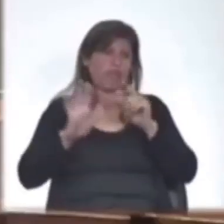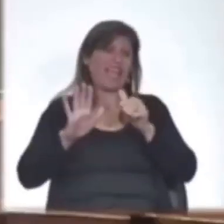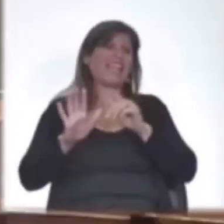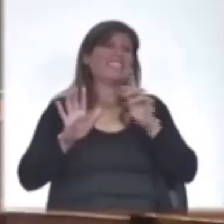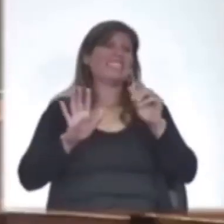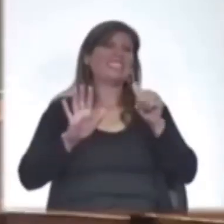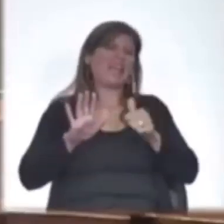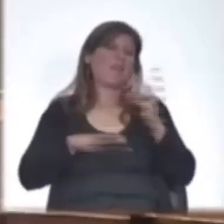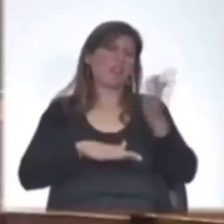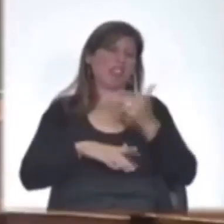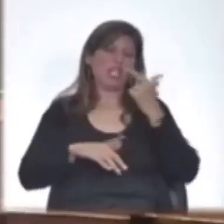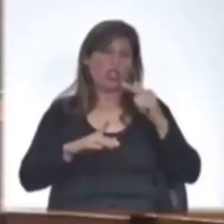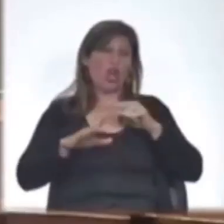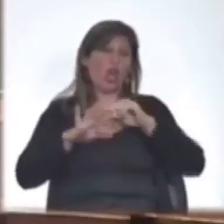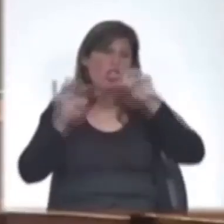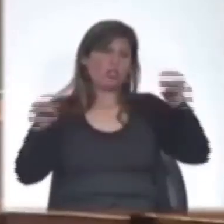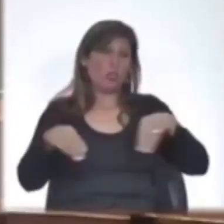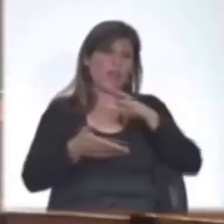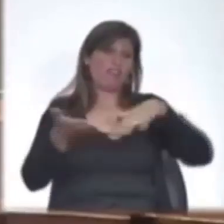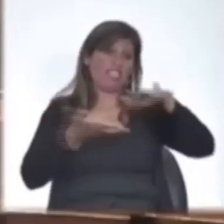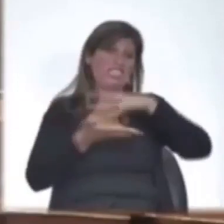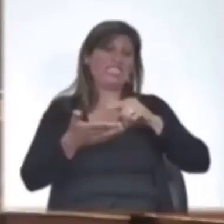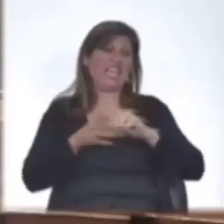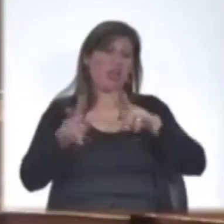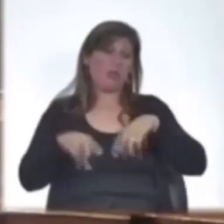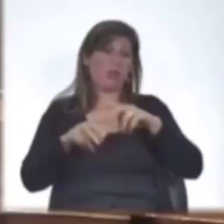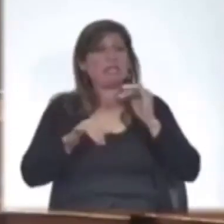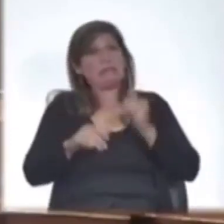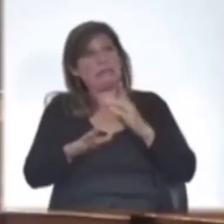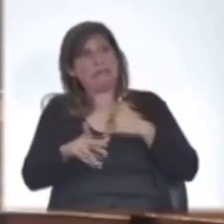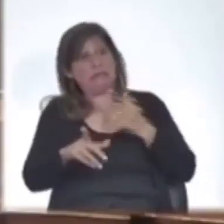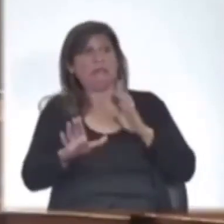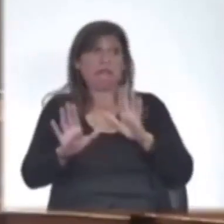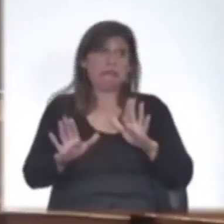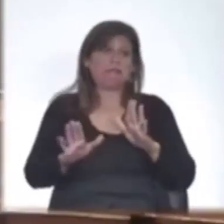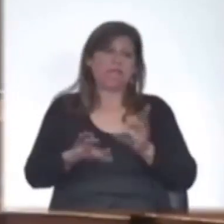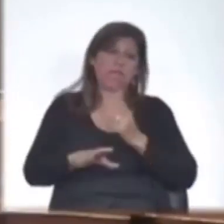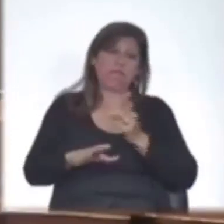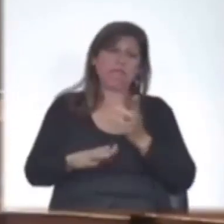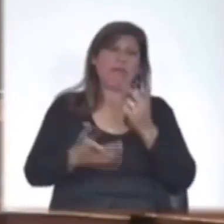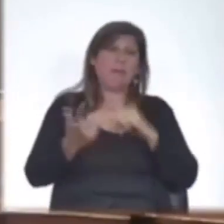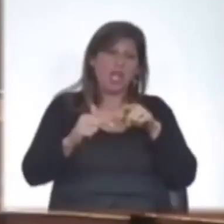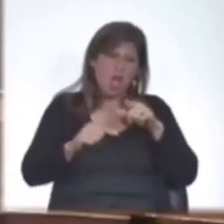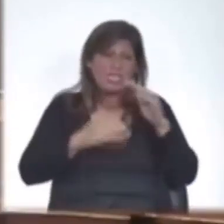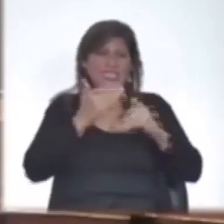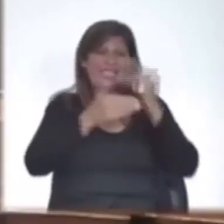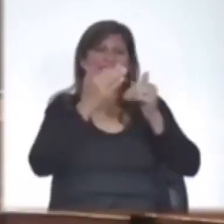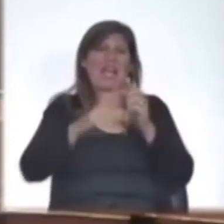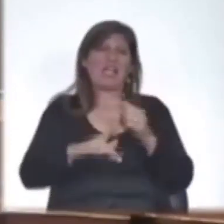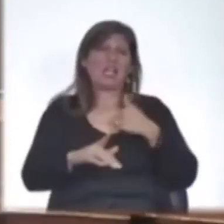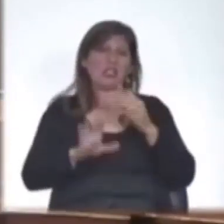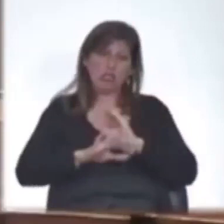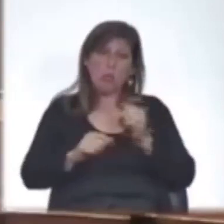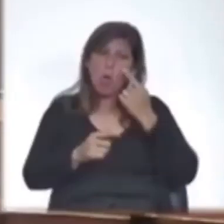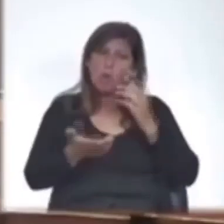primera instancia. Son por franjas. ¿Cuánto cambia y cuánto representa para la ayuda,